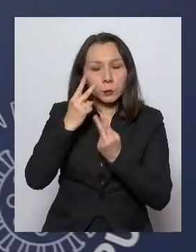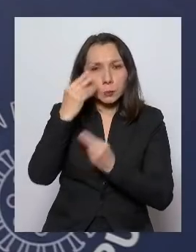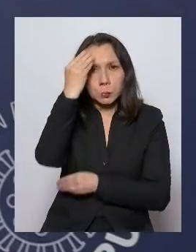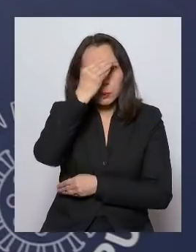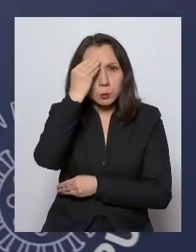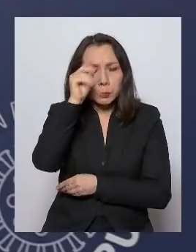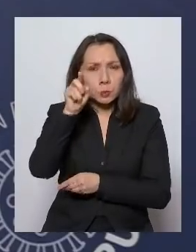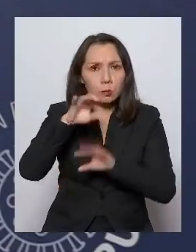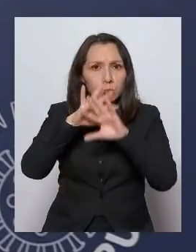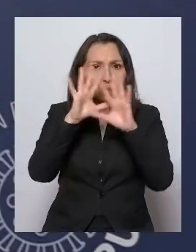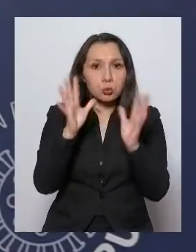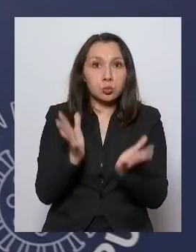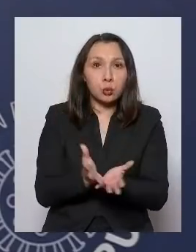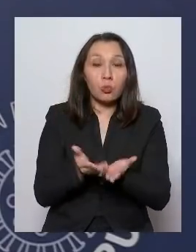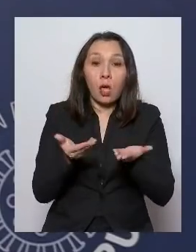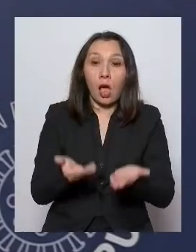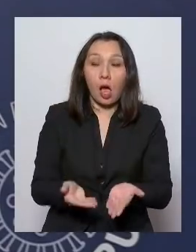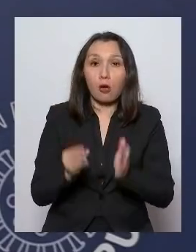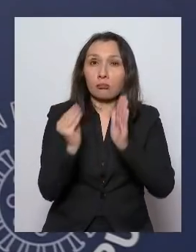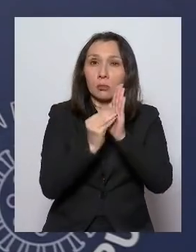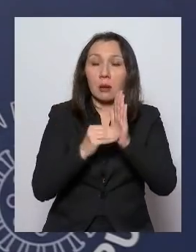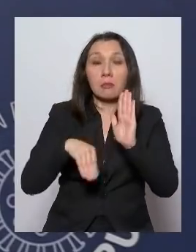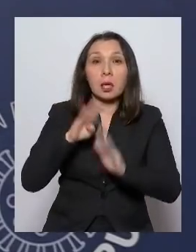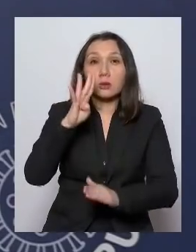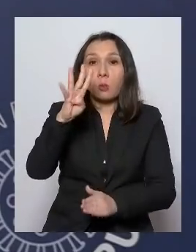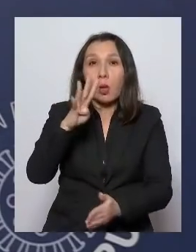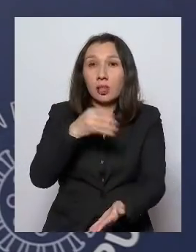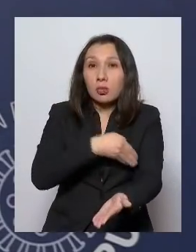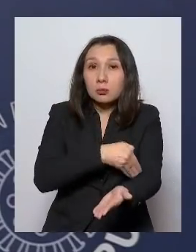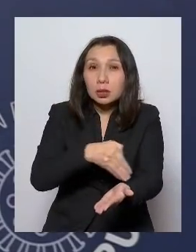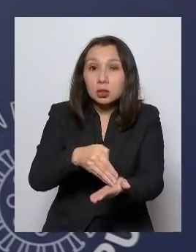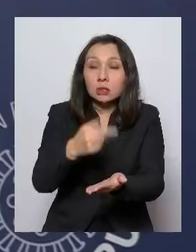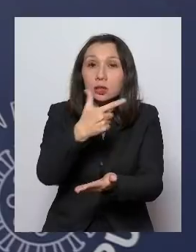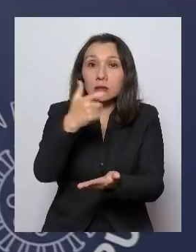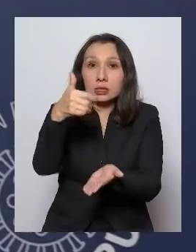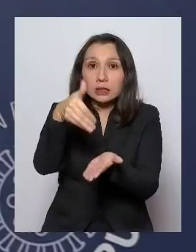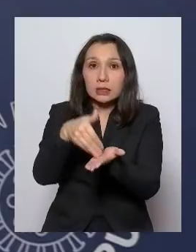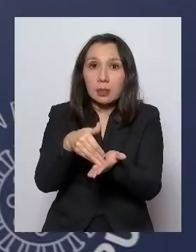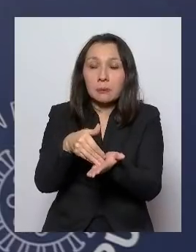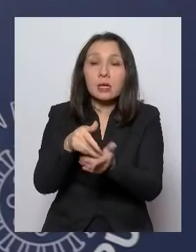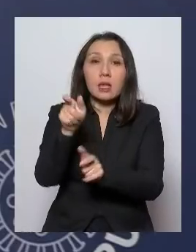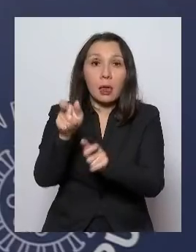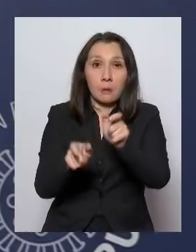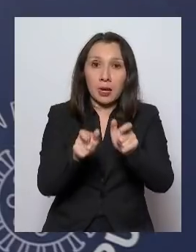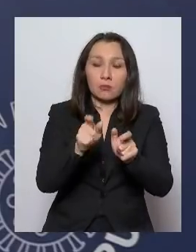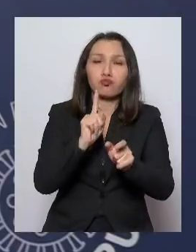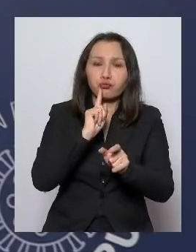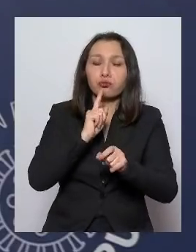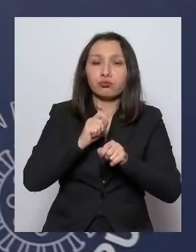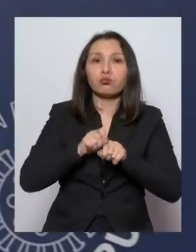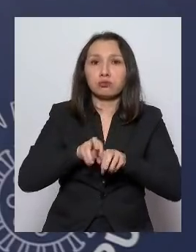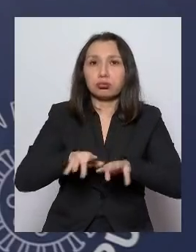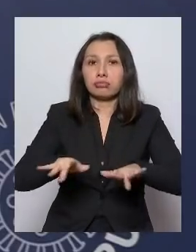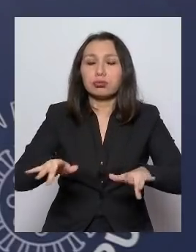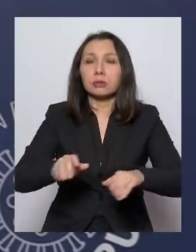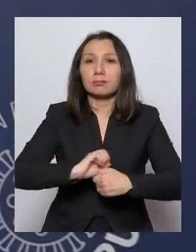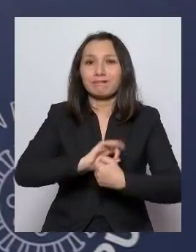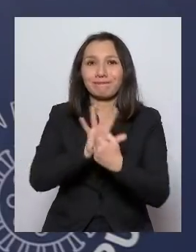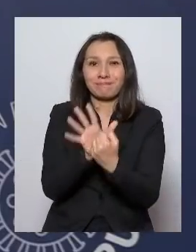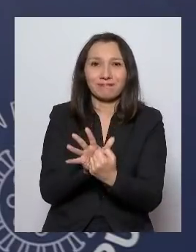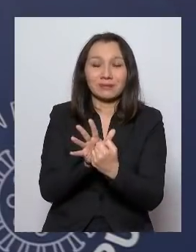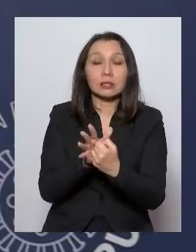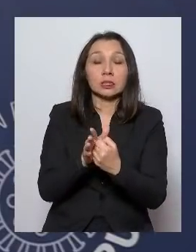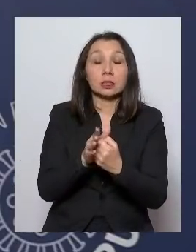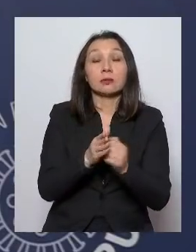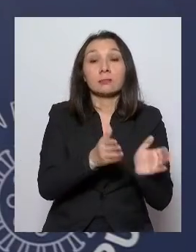la situación a nivel mundial. Hoy día se registran más de 4.700.000 personas contagiadas en el mundo, de